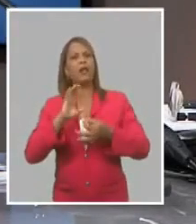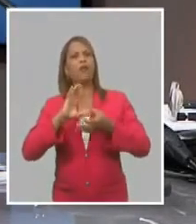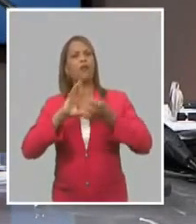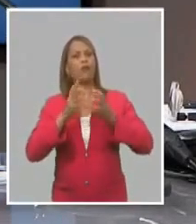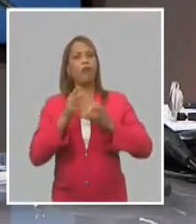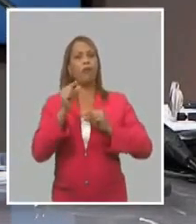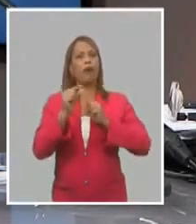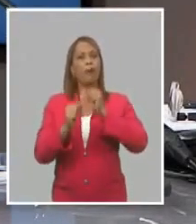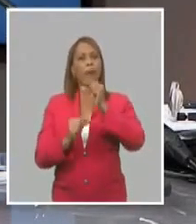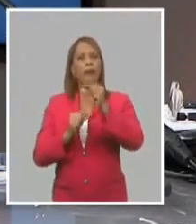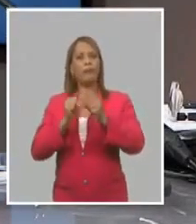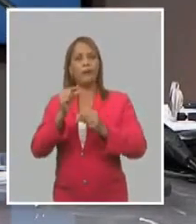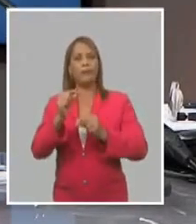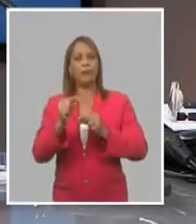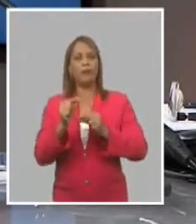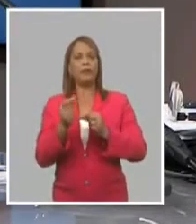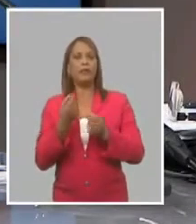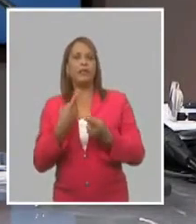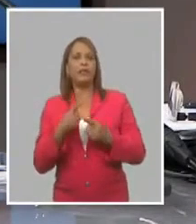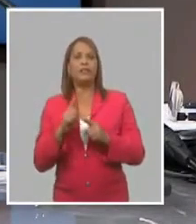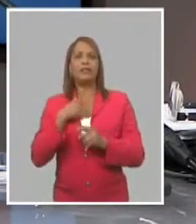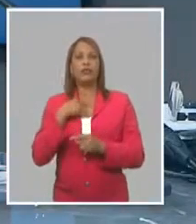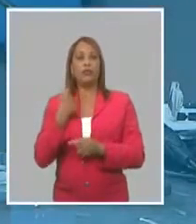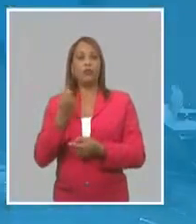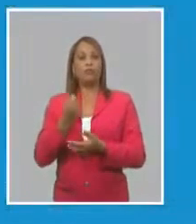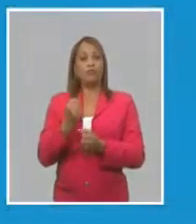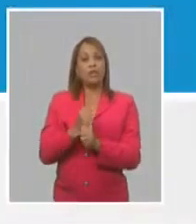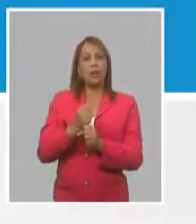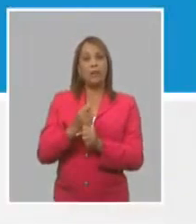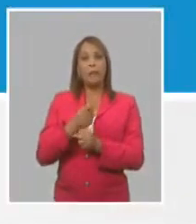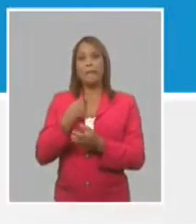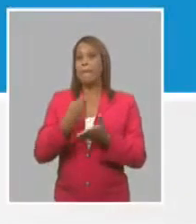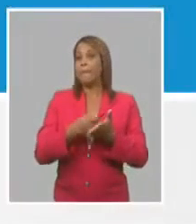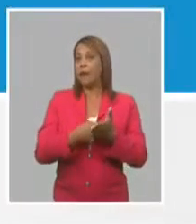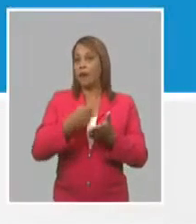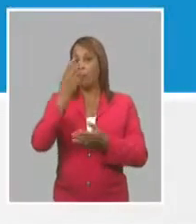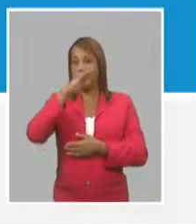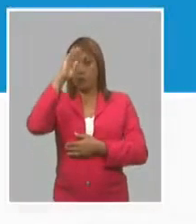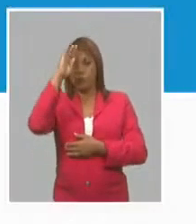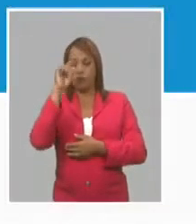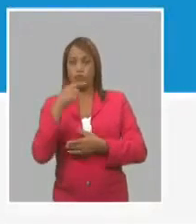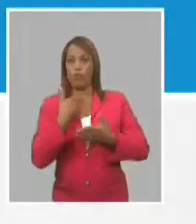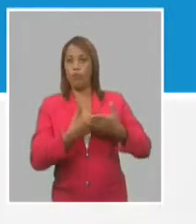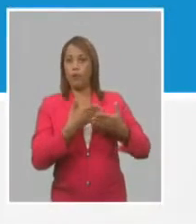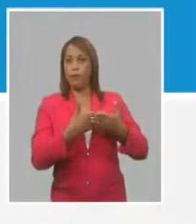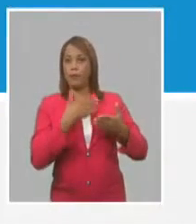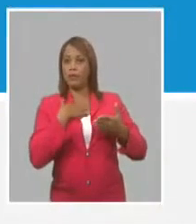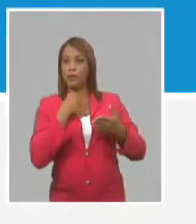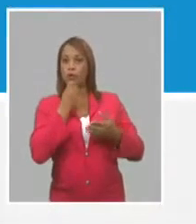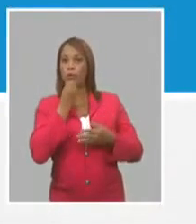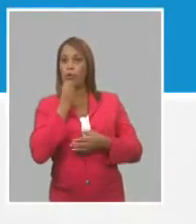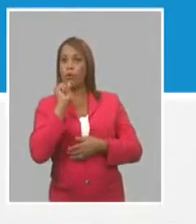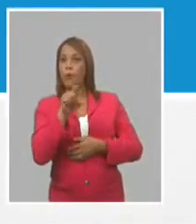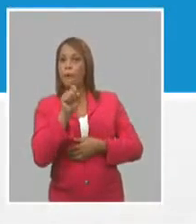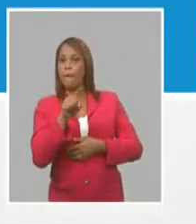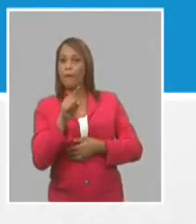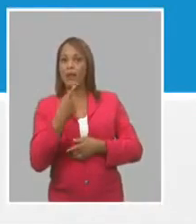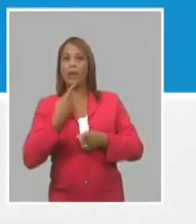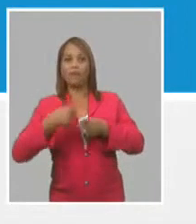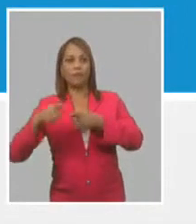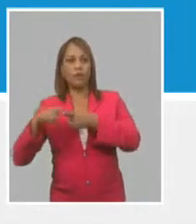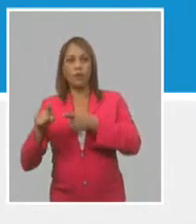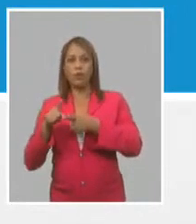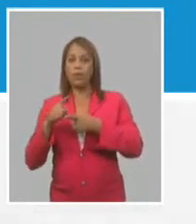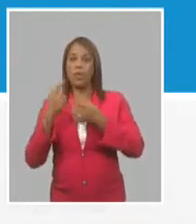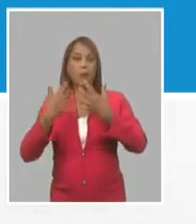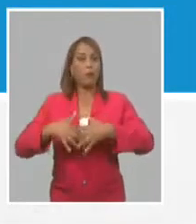muy, muy práctica. Si yo opero en peso y soy una empresa y con peso no puedo comprar materia prima para volver a